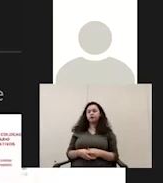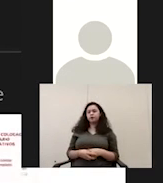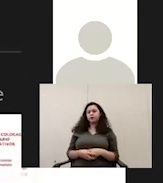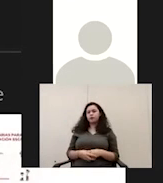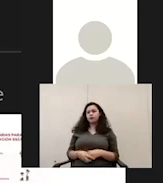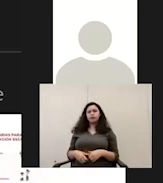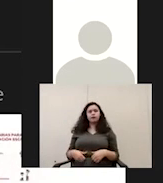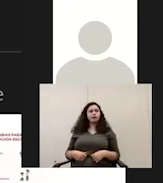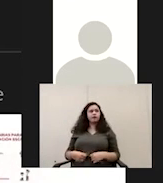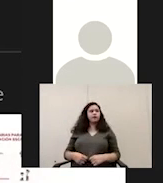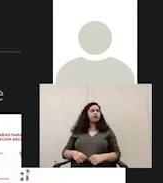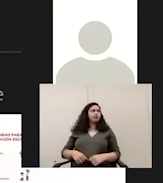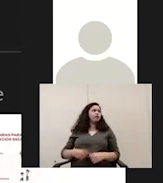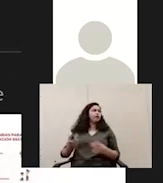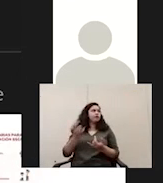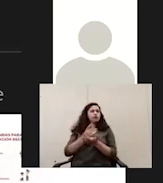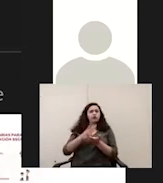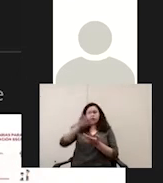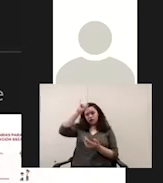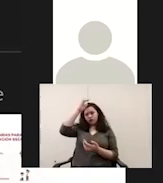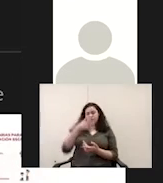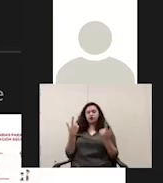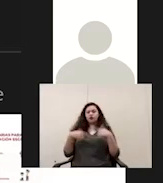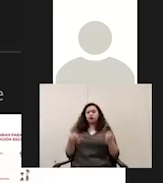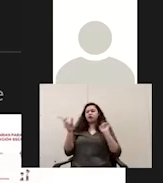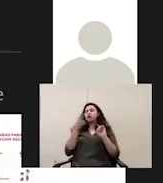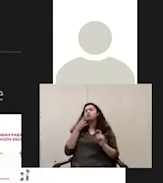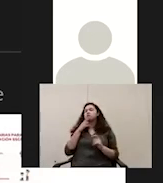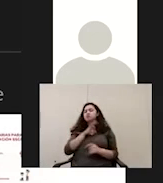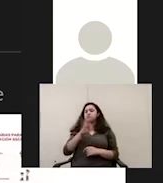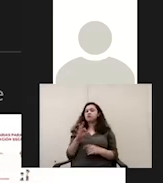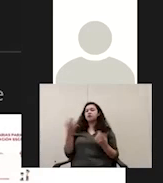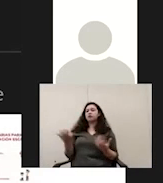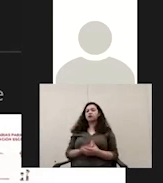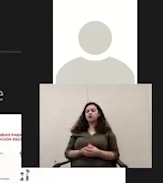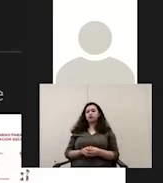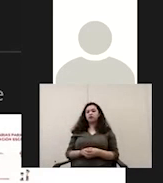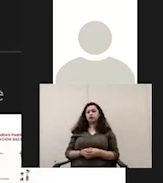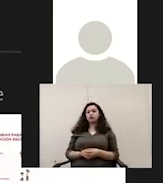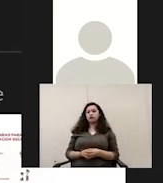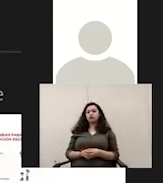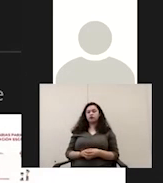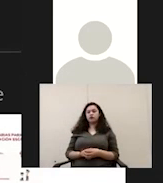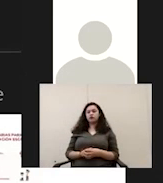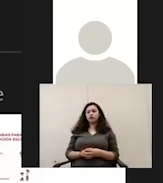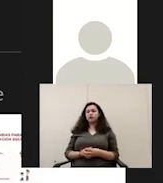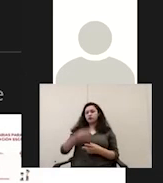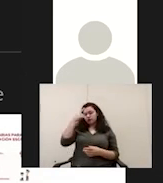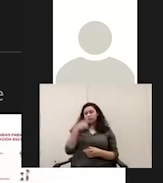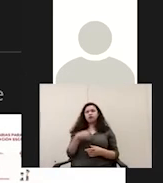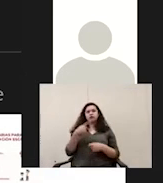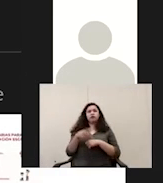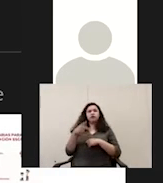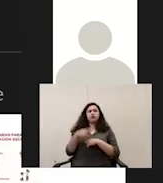solamente ilustrativo, pero que les puede servir. Ahí está cómo tiene que ir la colocación del filtro sanitario. Hay